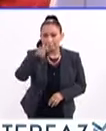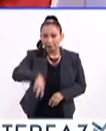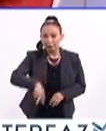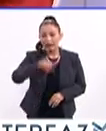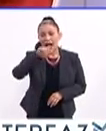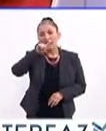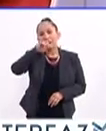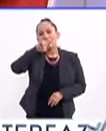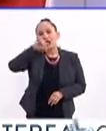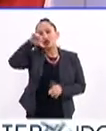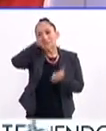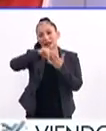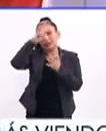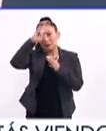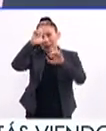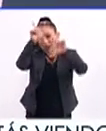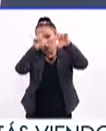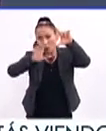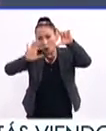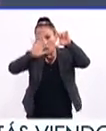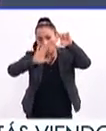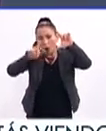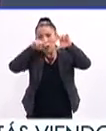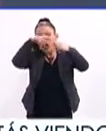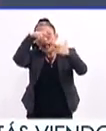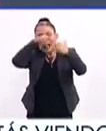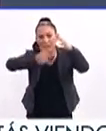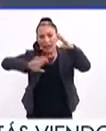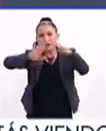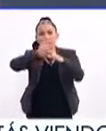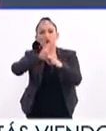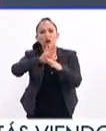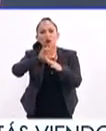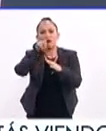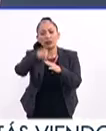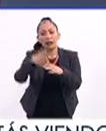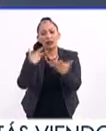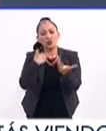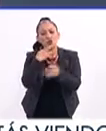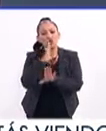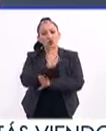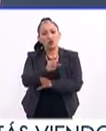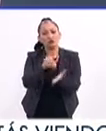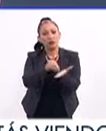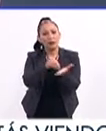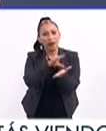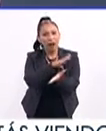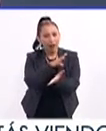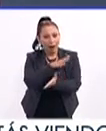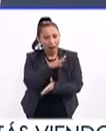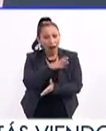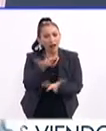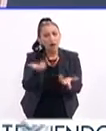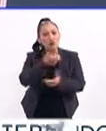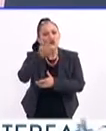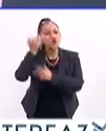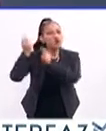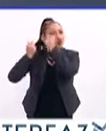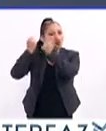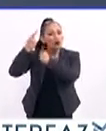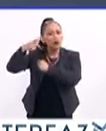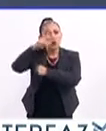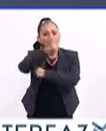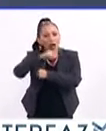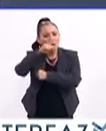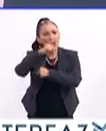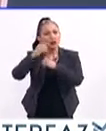el altiplano central mexicano, bueno, es una región que conserva muchísimas de las tradiciones, de las